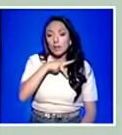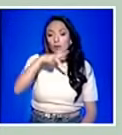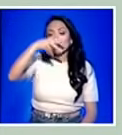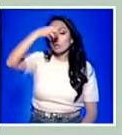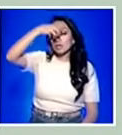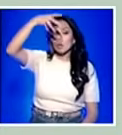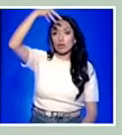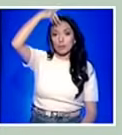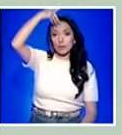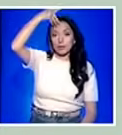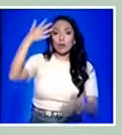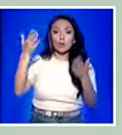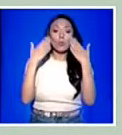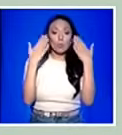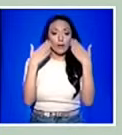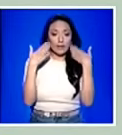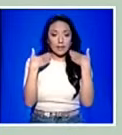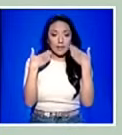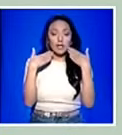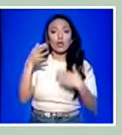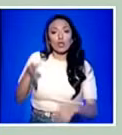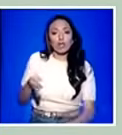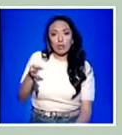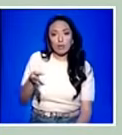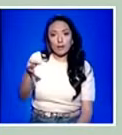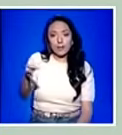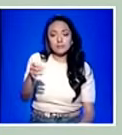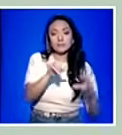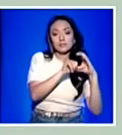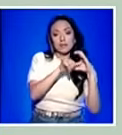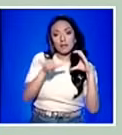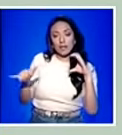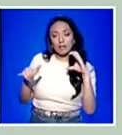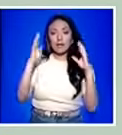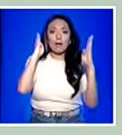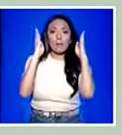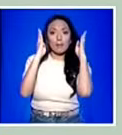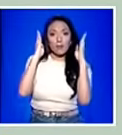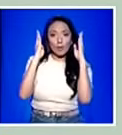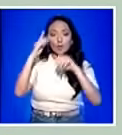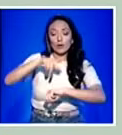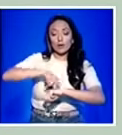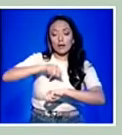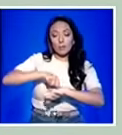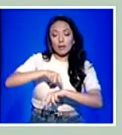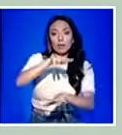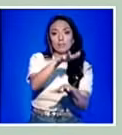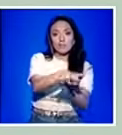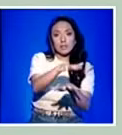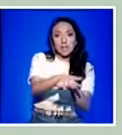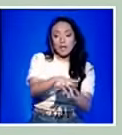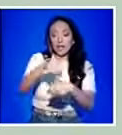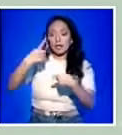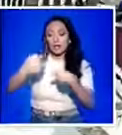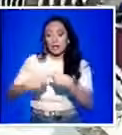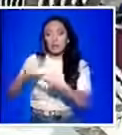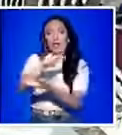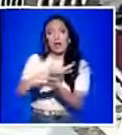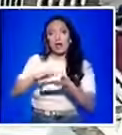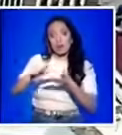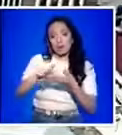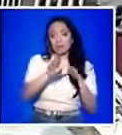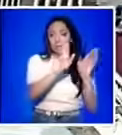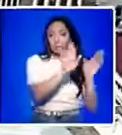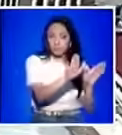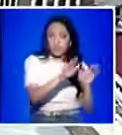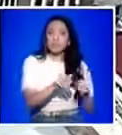Santo Domingo, Guayaquil, Durán, Santa Elena, Babahoyo, Quevedo, Machala, Quito y Lago Agrio. En los